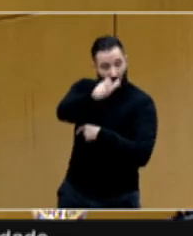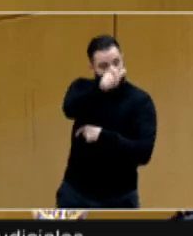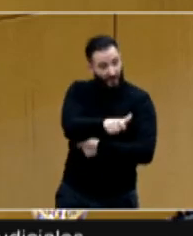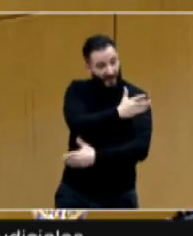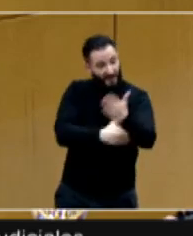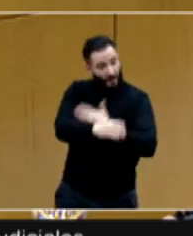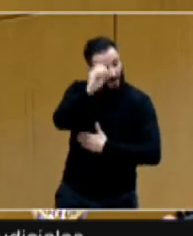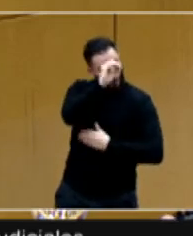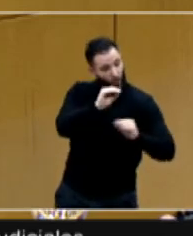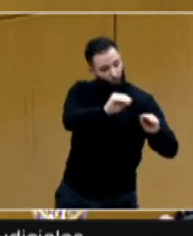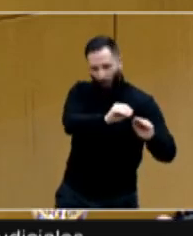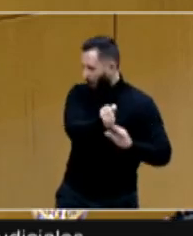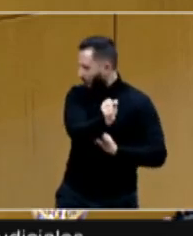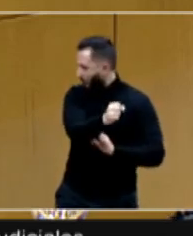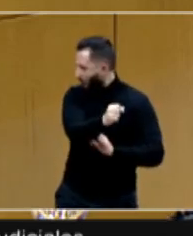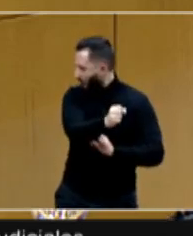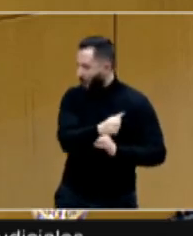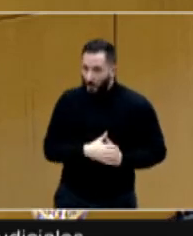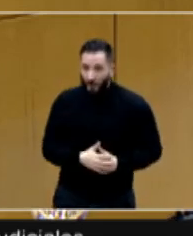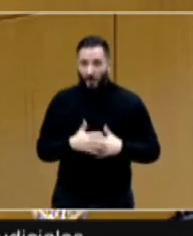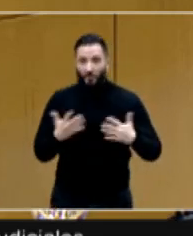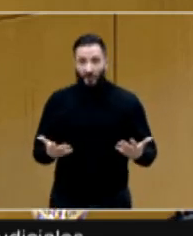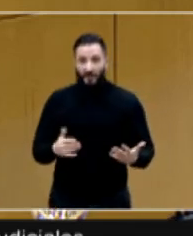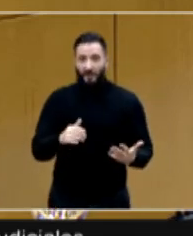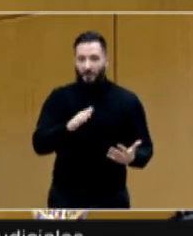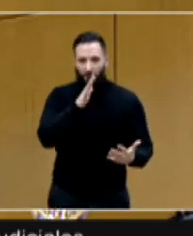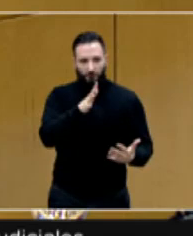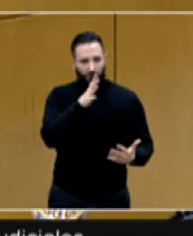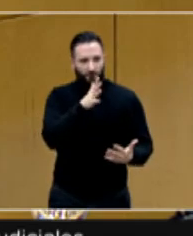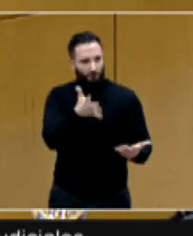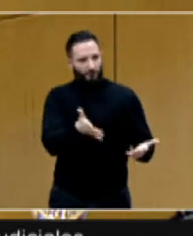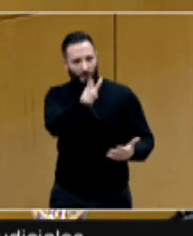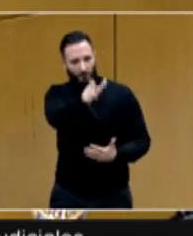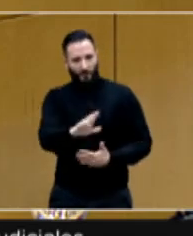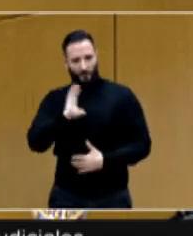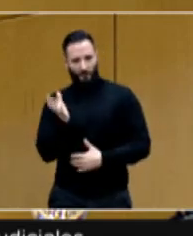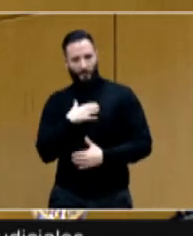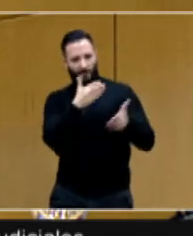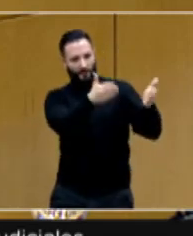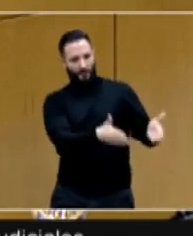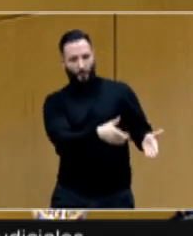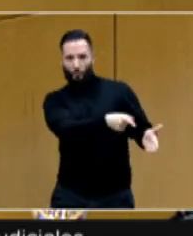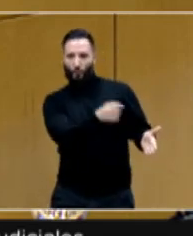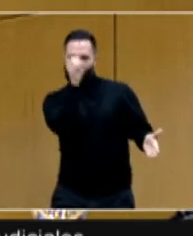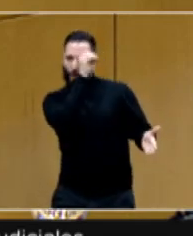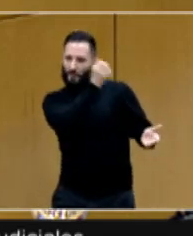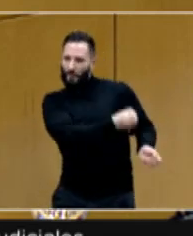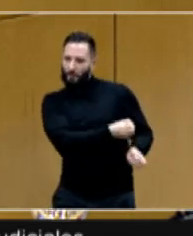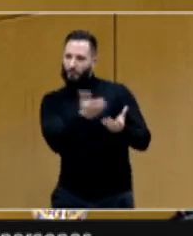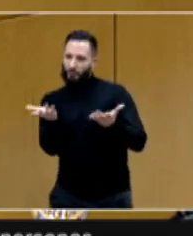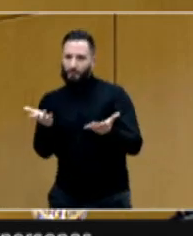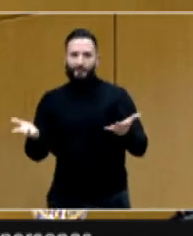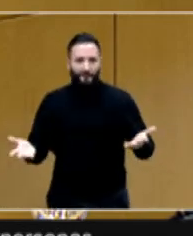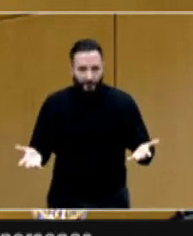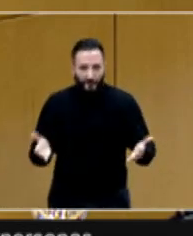la persona con discapacidad partíamos del presupuesto previo de que era una persona con discapacidad por tanto de qué valía su opinión para decirme cuando sin embargo